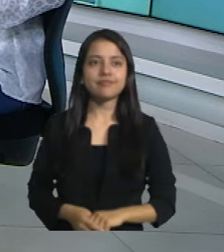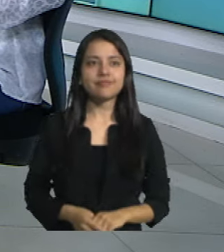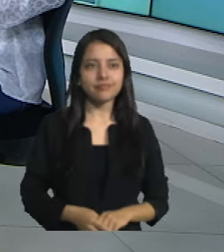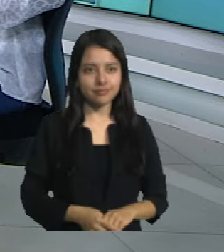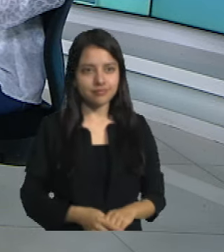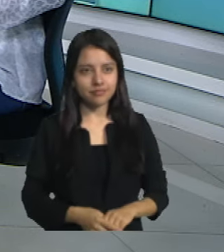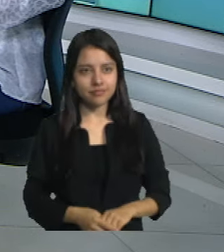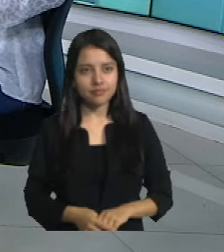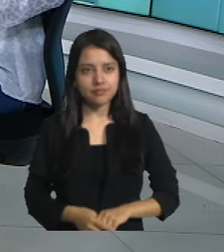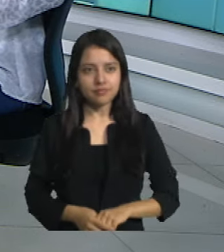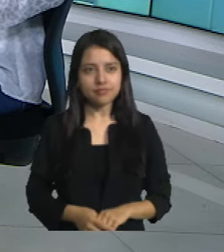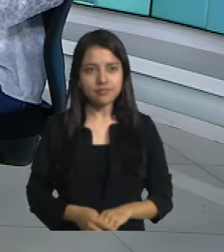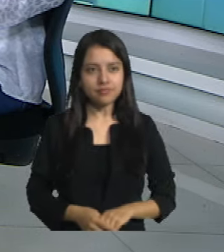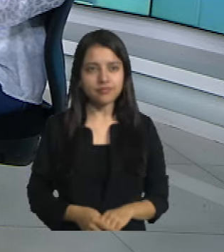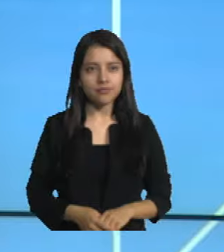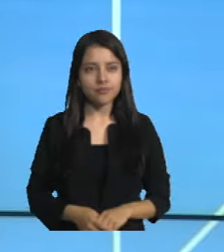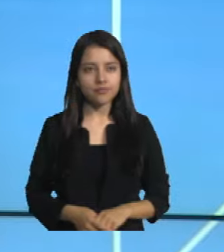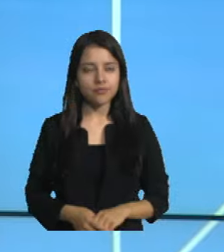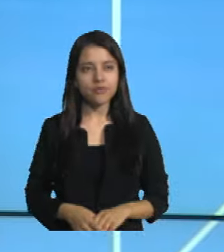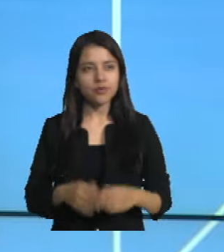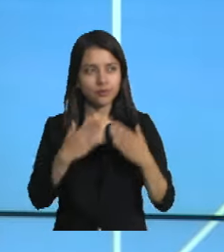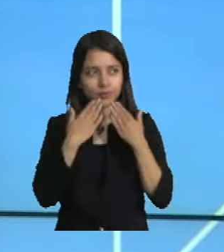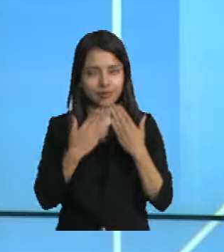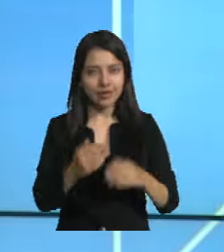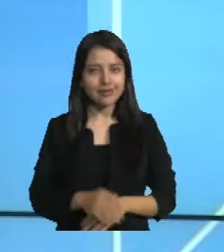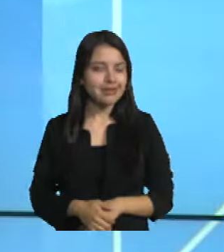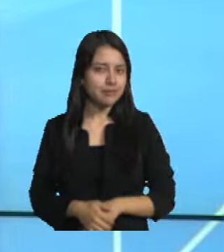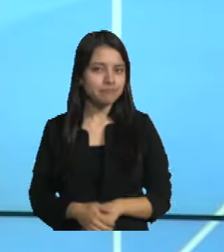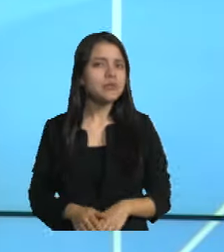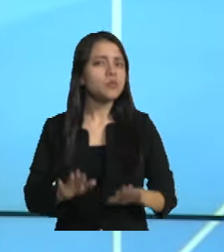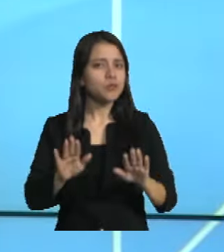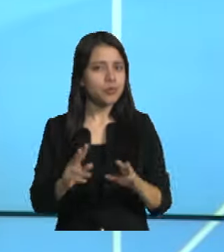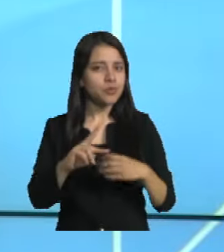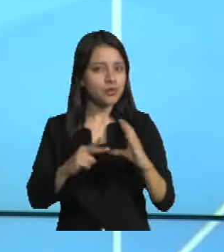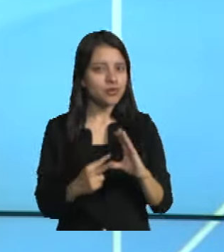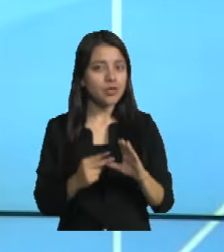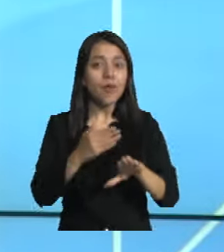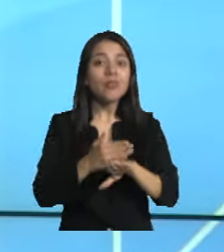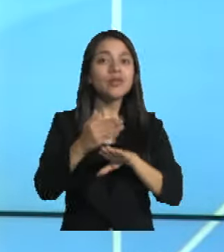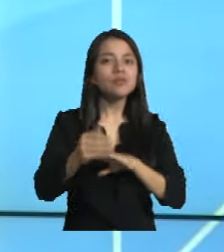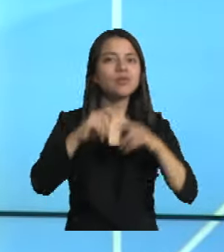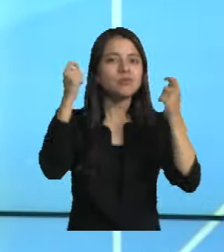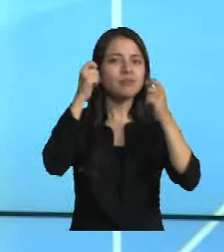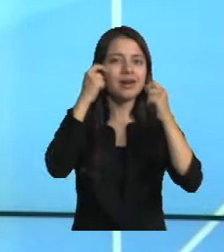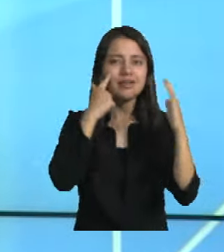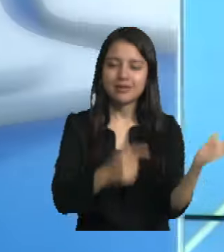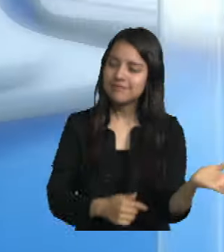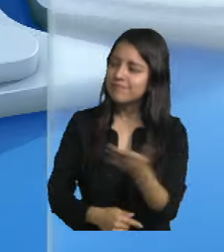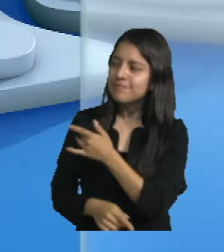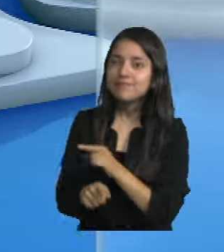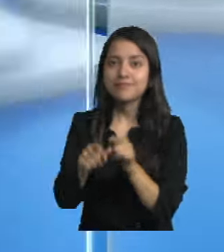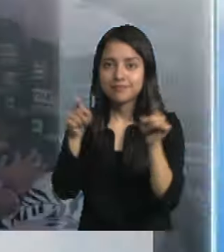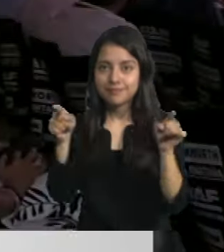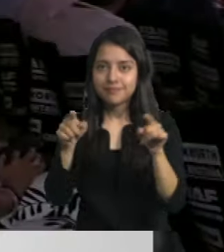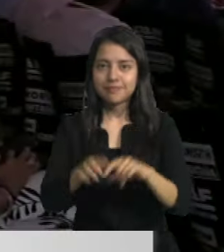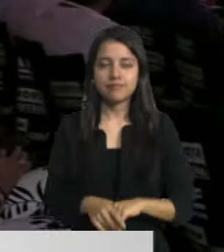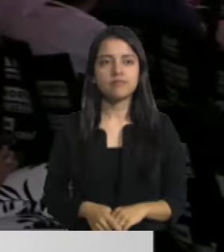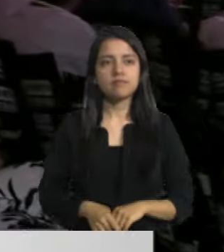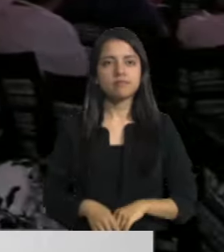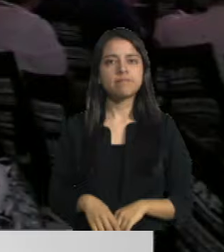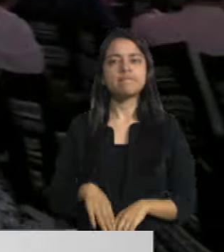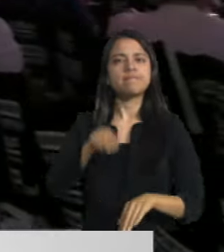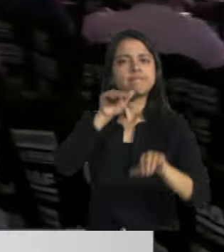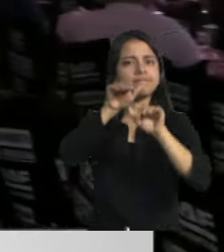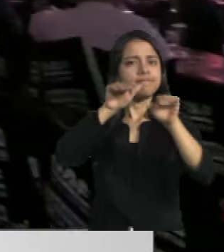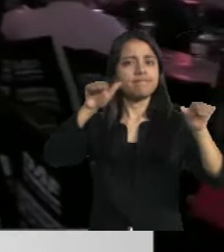1 CMI. Stig, muchas gracias. Hacemos una pausa en Noticentro 1 CMI y al regresar, espere. Llamado